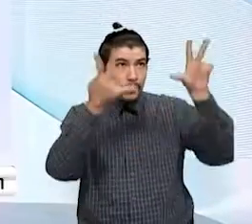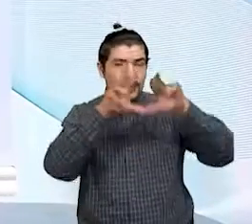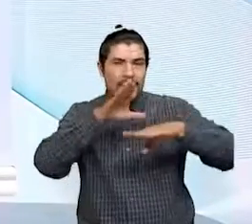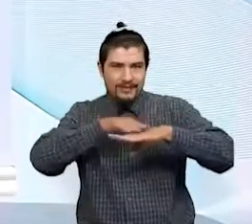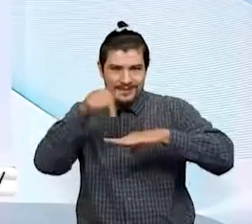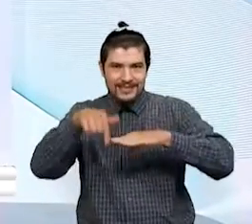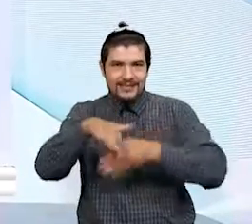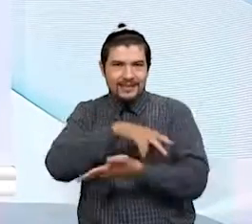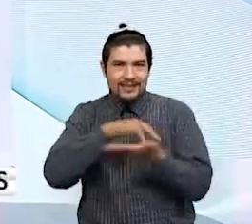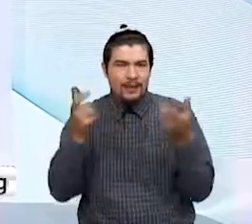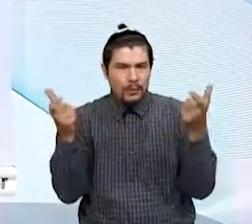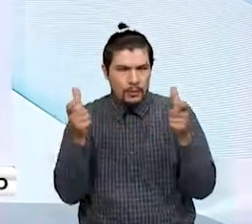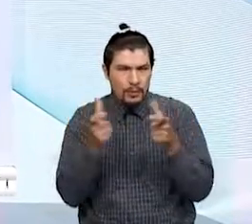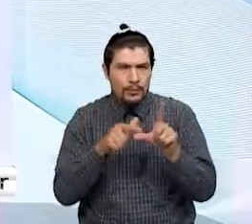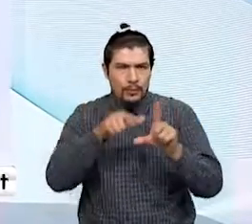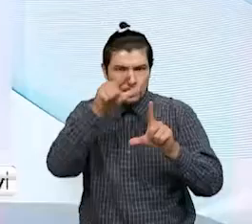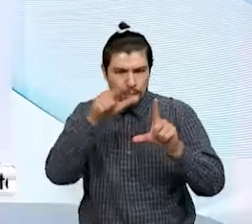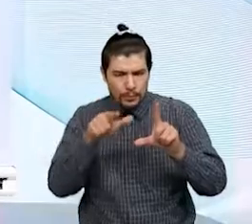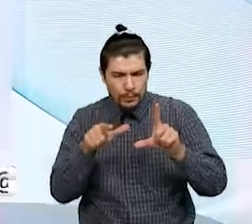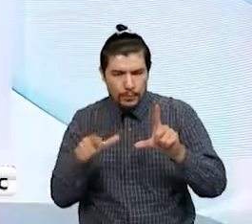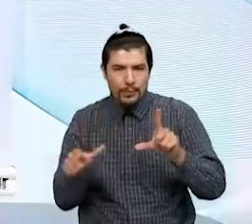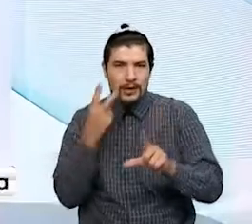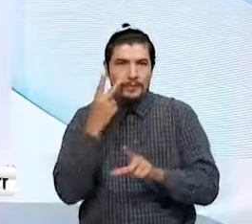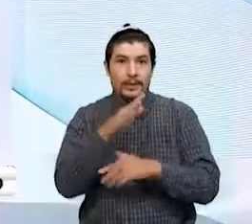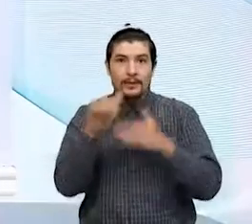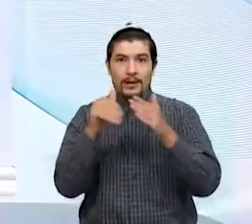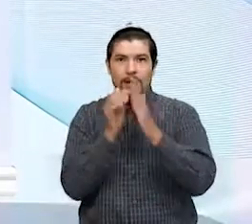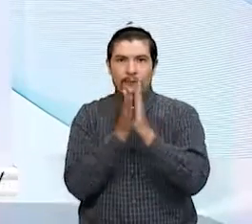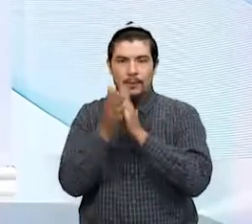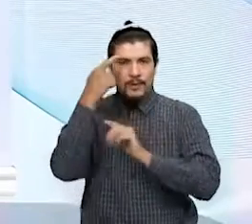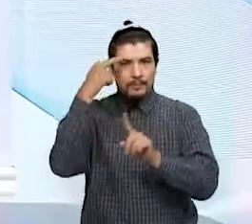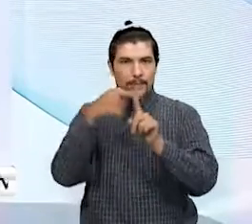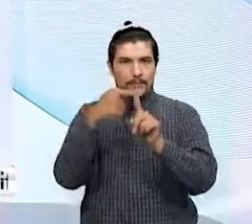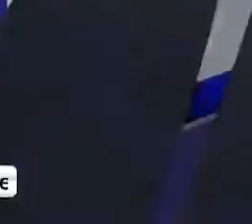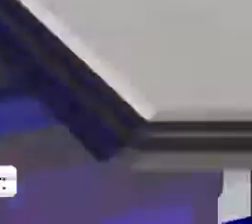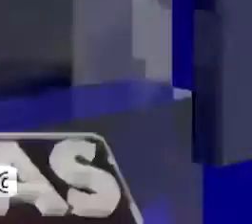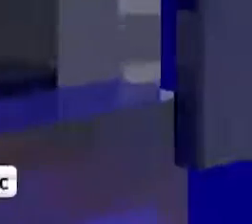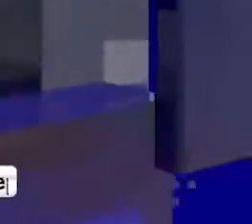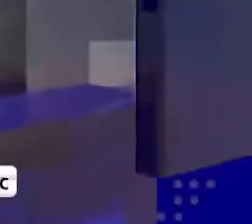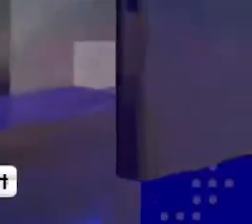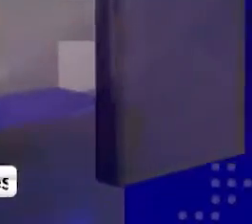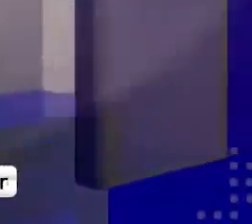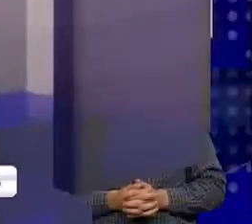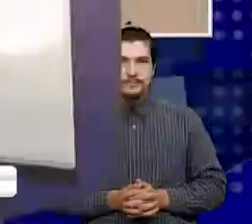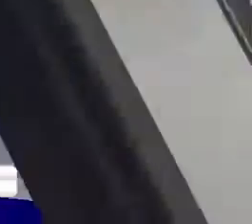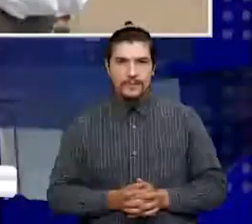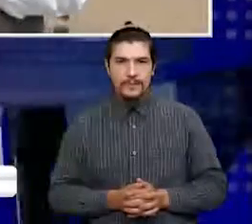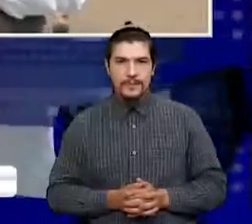Droga. Nos conectamos a esta hora con Carlos Cárdenas. Carlos, ¿qué dicen estas cifras?